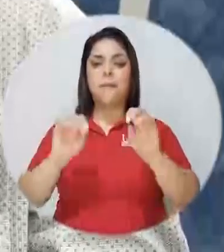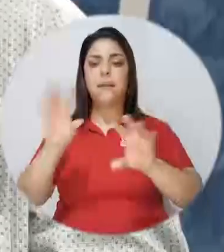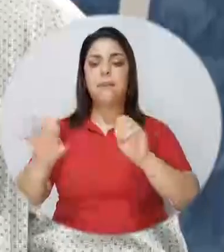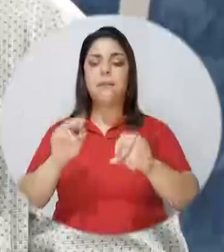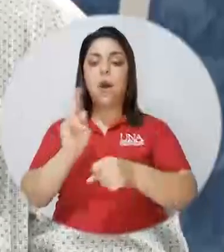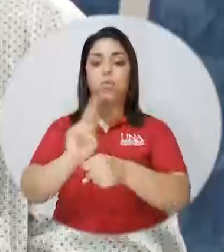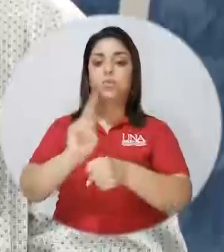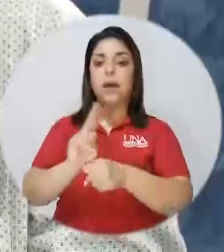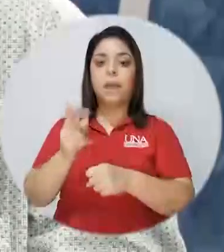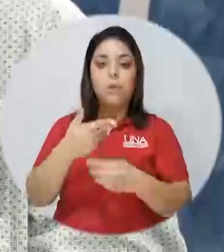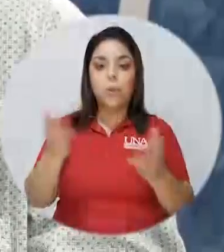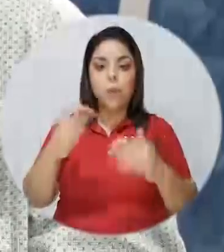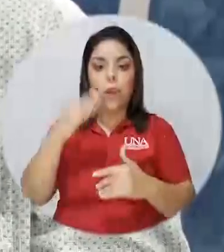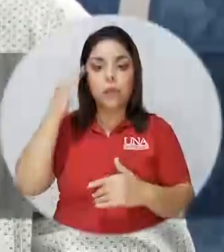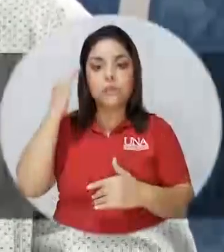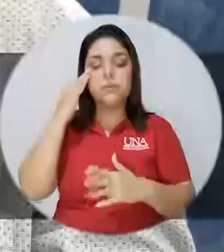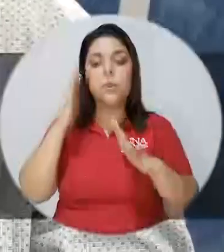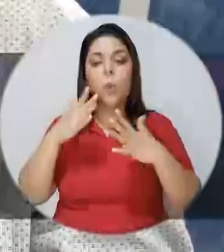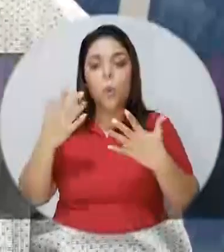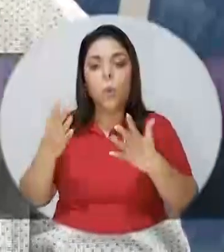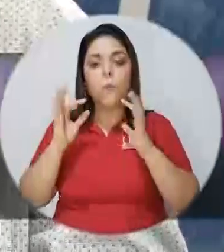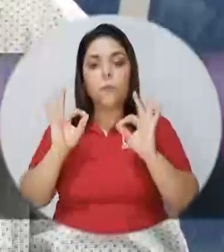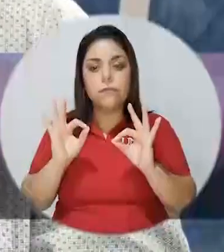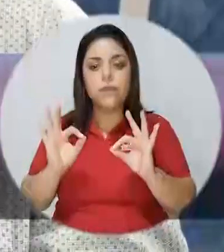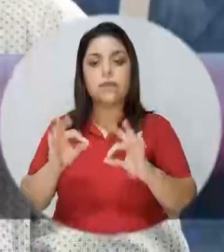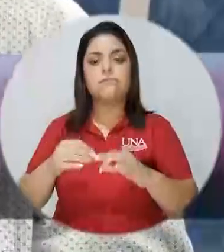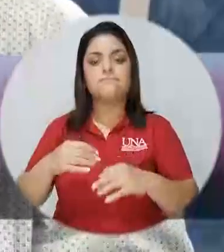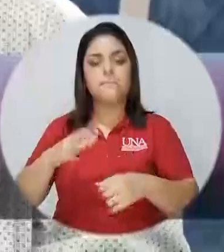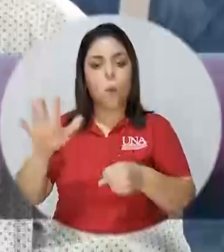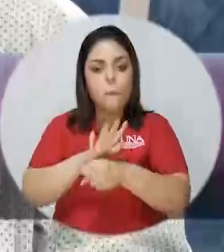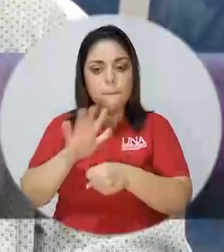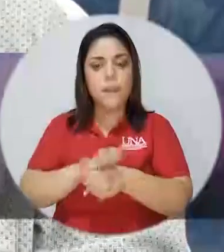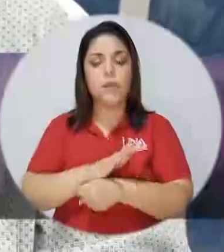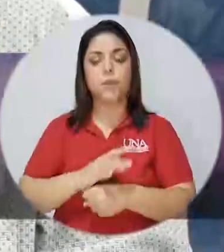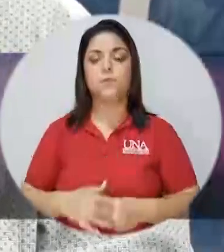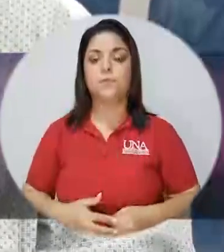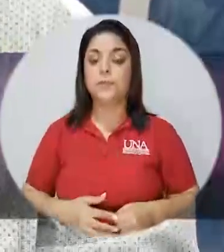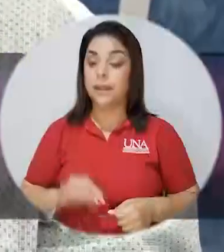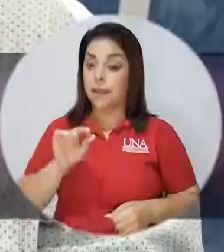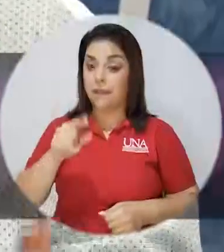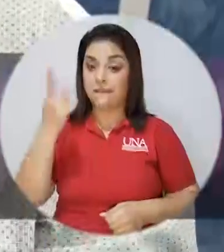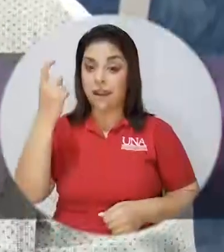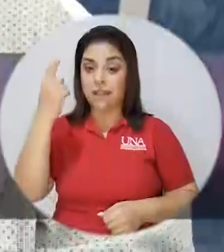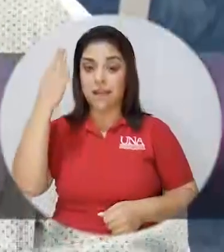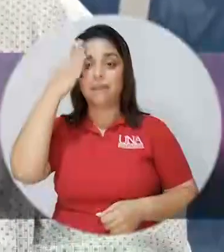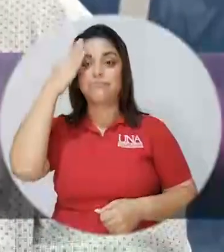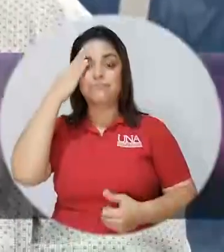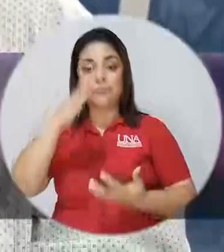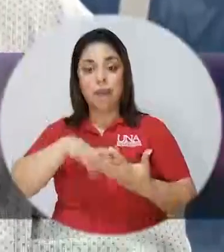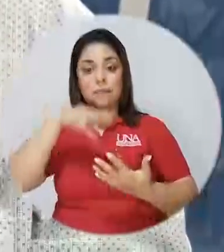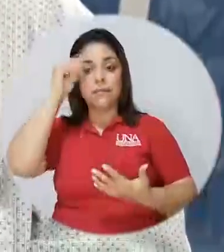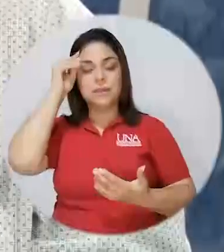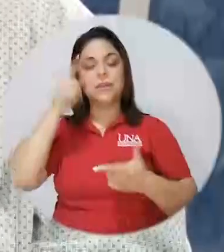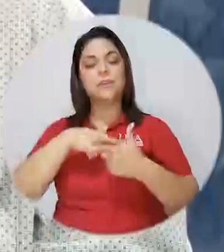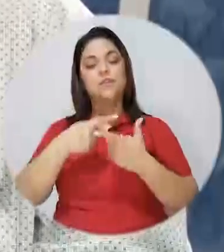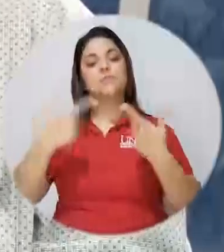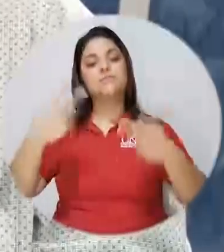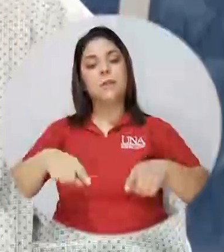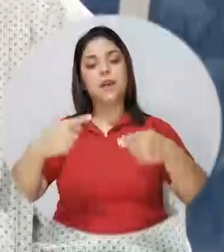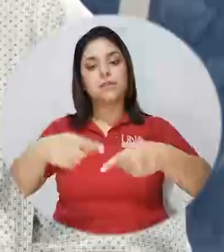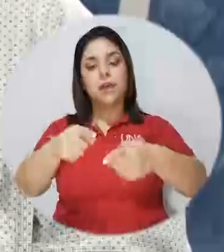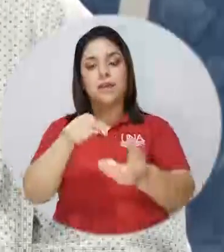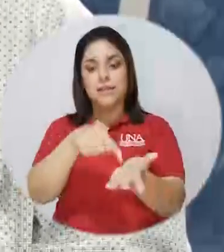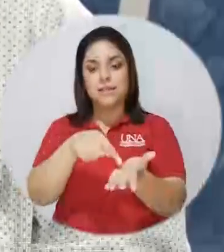sin tener, digamos, ese conocimiento de una forma más fuerte, más completa. Entonces, la falta de ese conocimiento pues hace